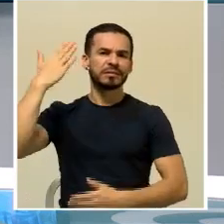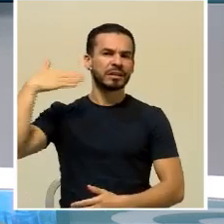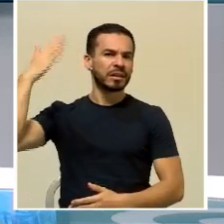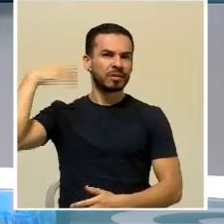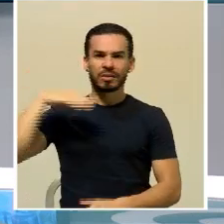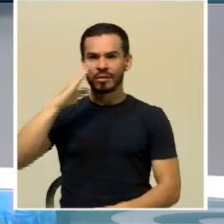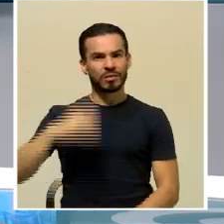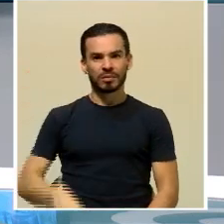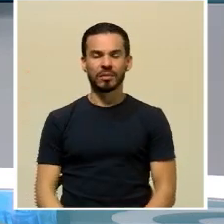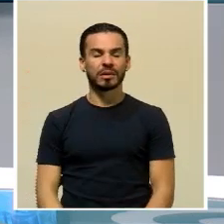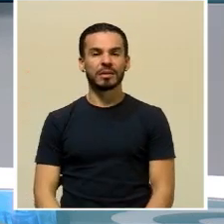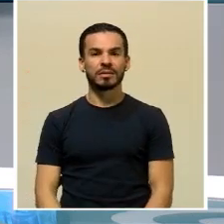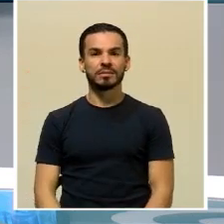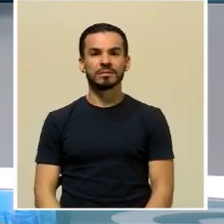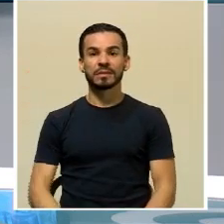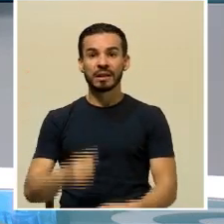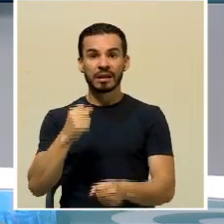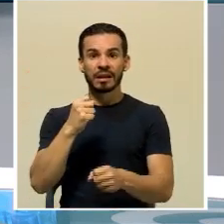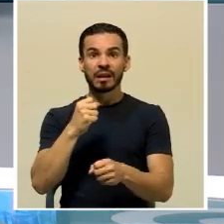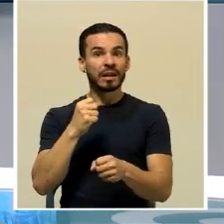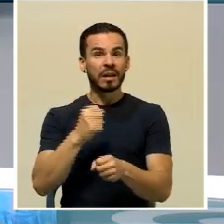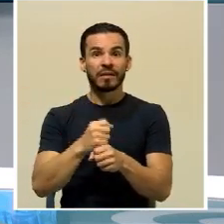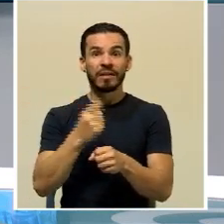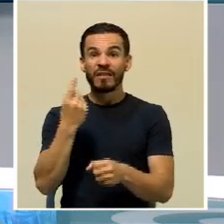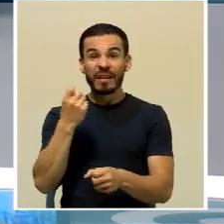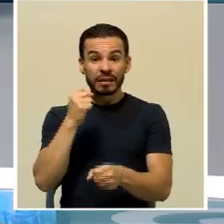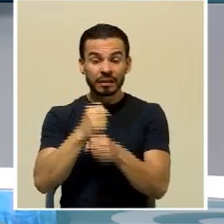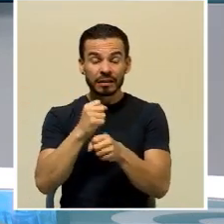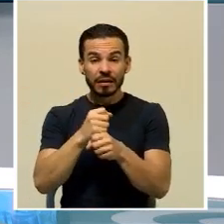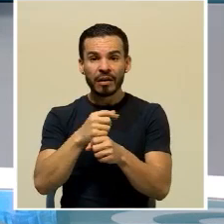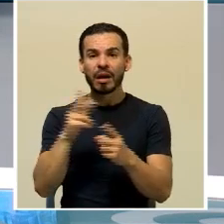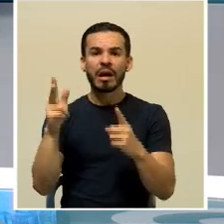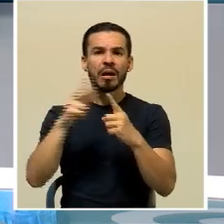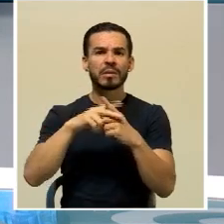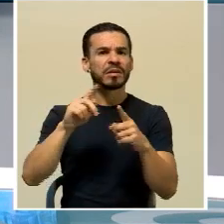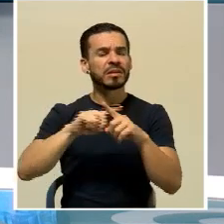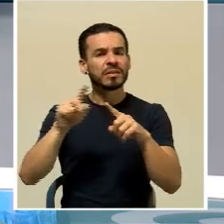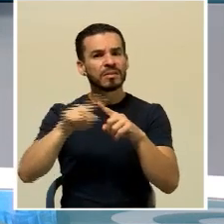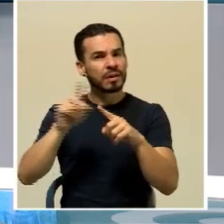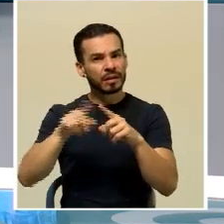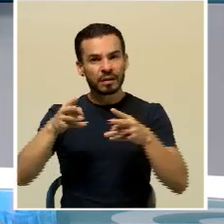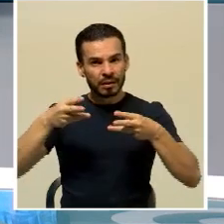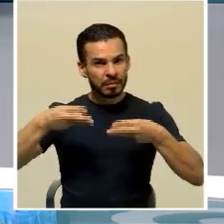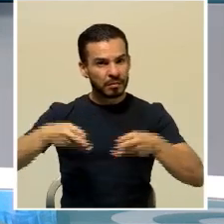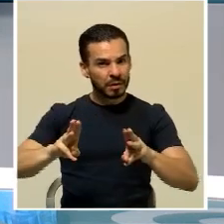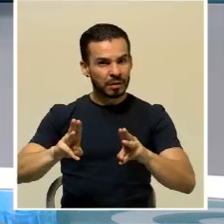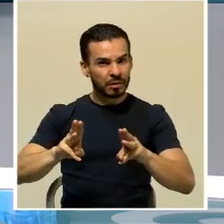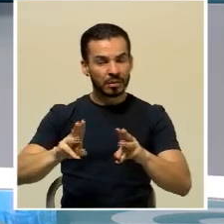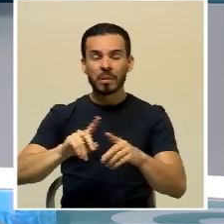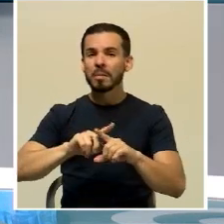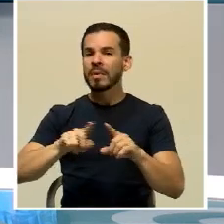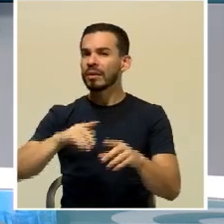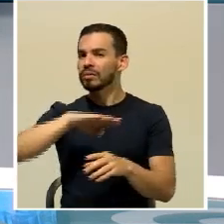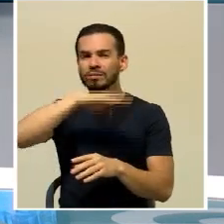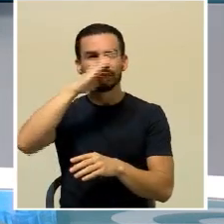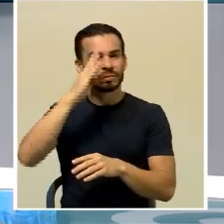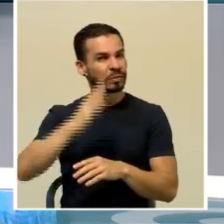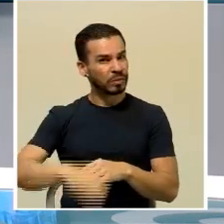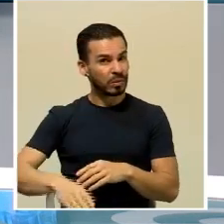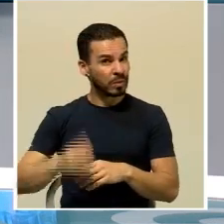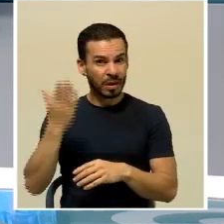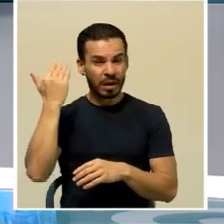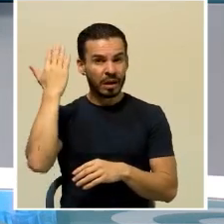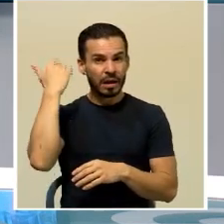Rica, el desempleo se ha medido aplicando distintas metodologías, pero en ninguno de esos cálculos